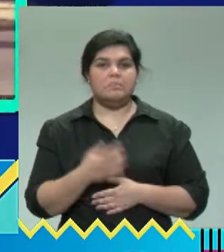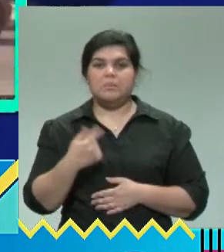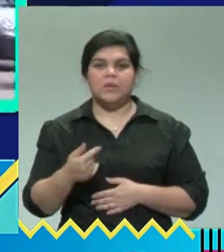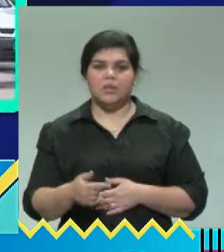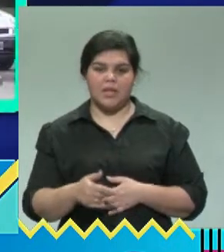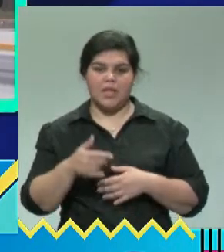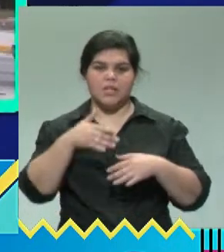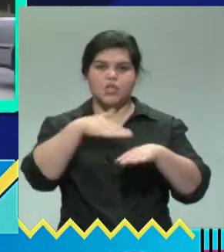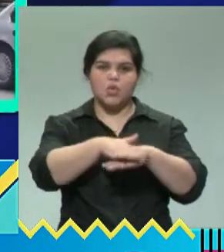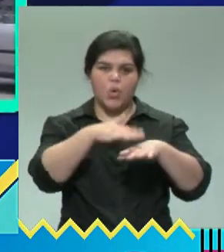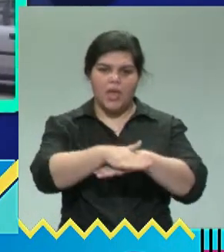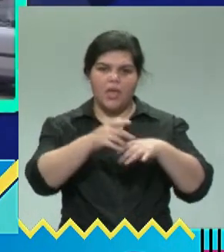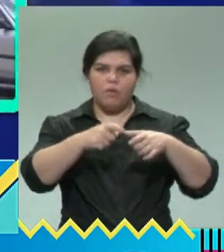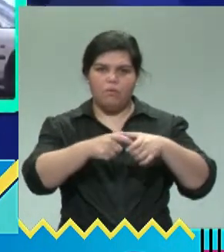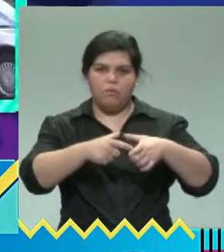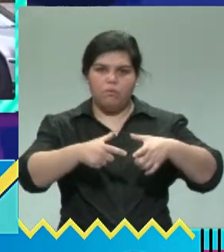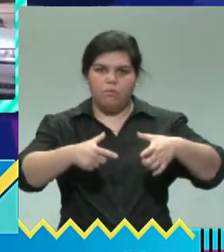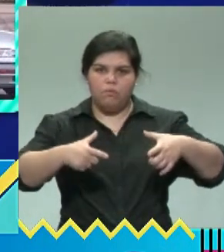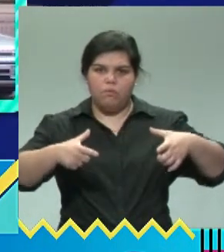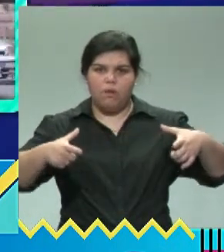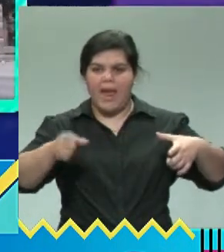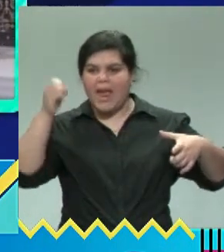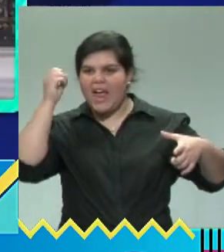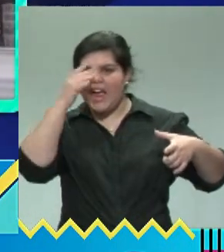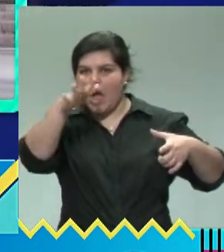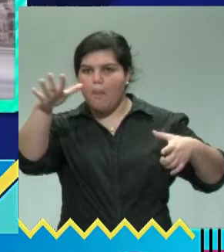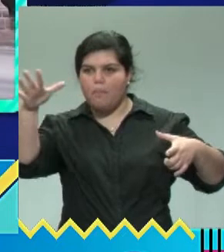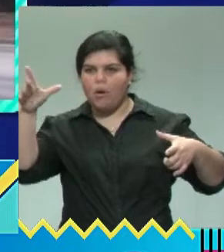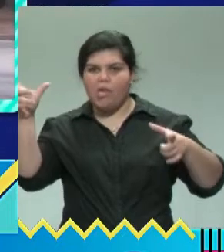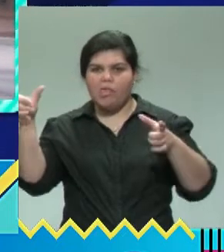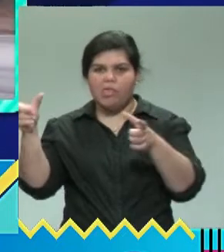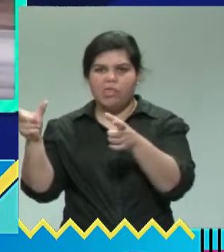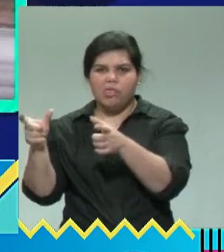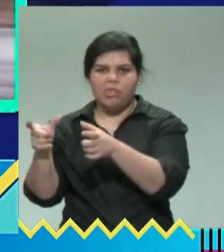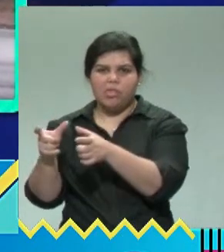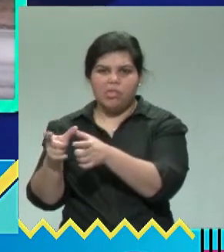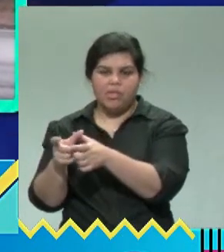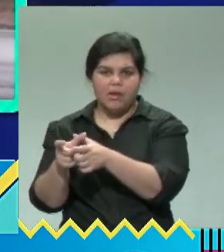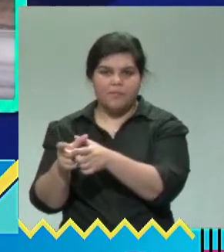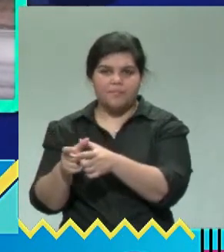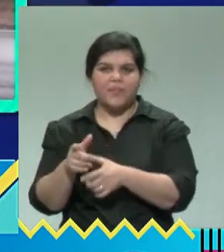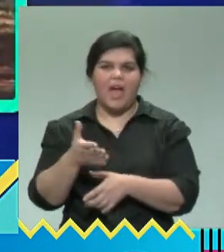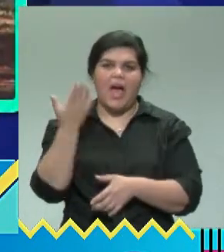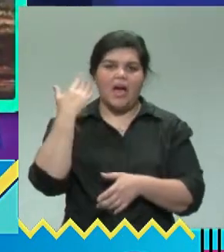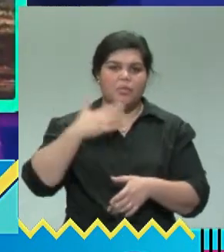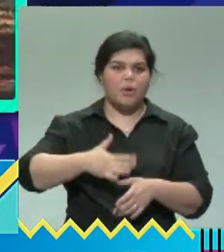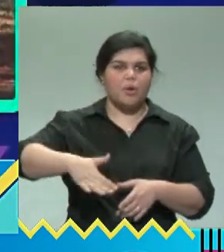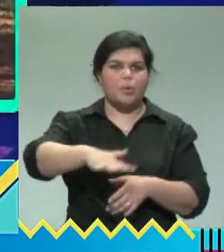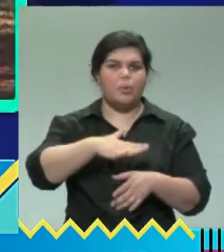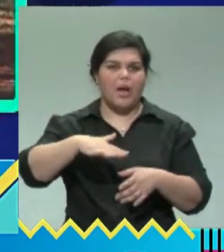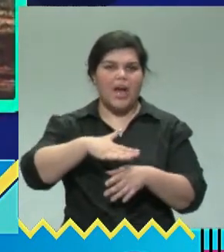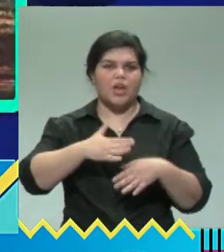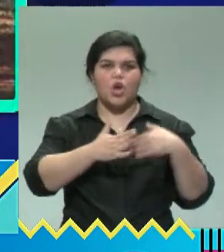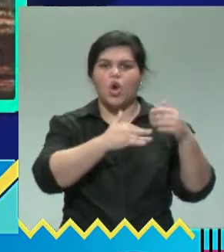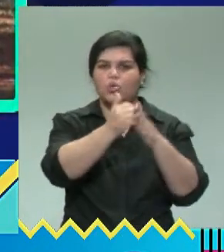ciudad sobre zonas rurales, sobre zonas que no estaban urbanizadas, ¿no? Y creo que ahí tenemos un